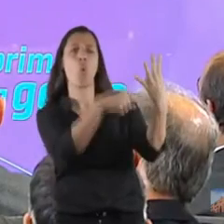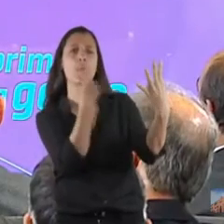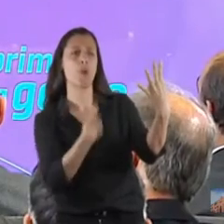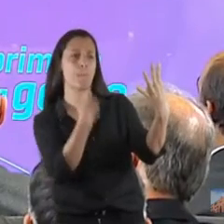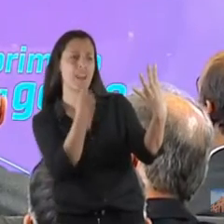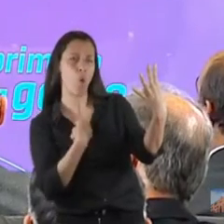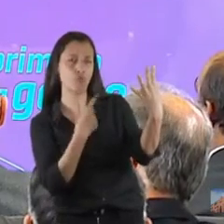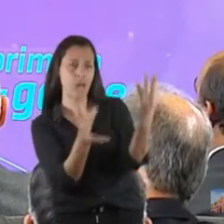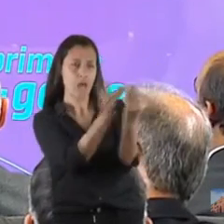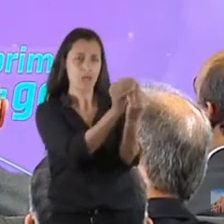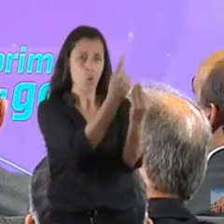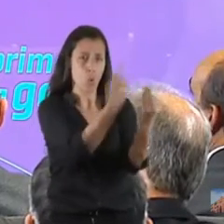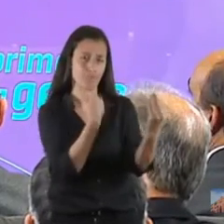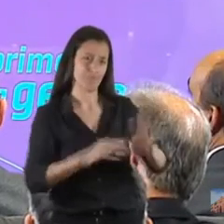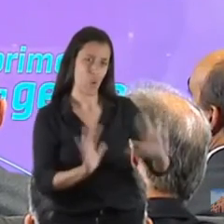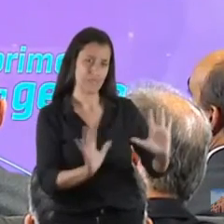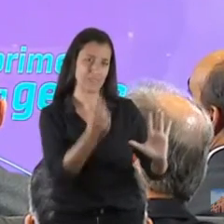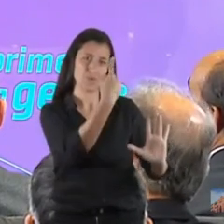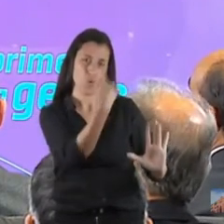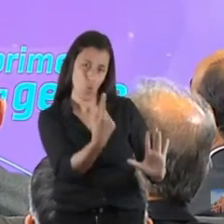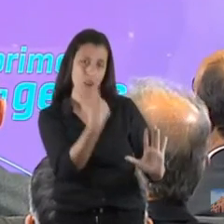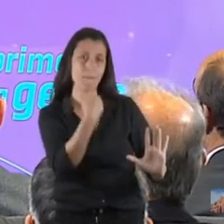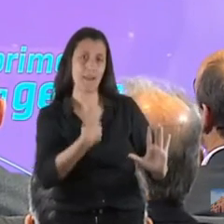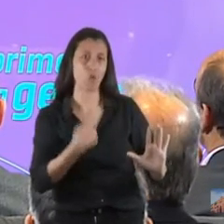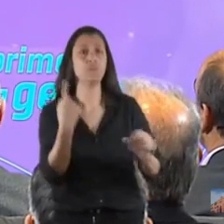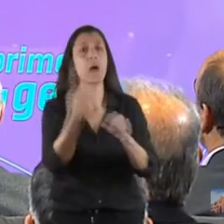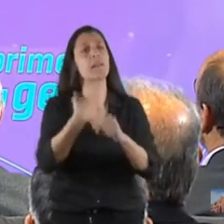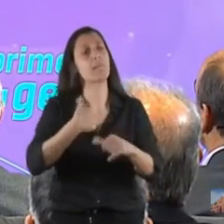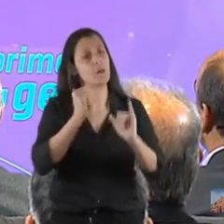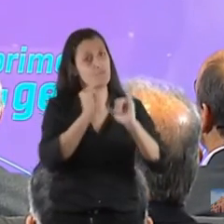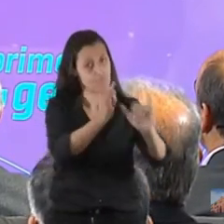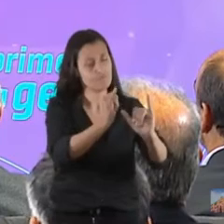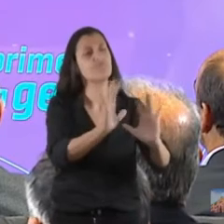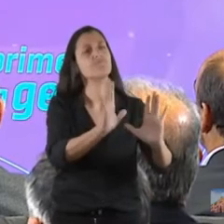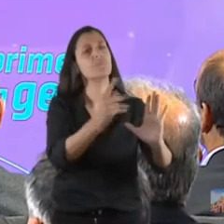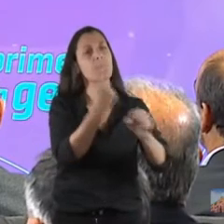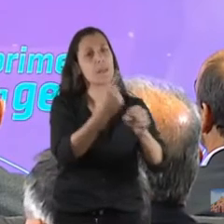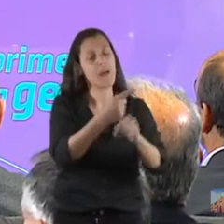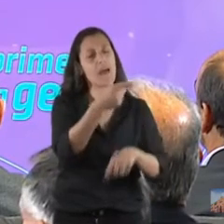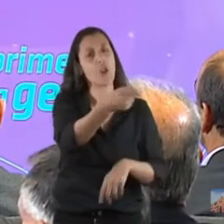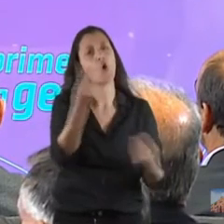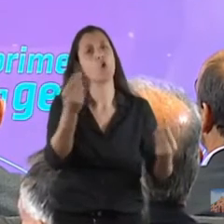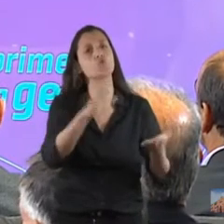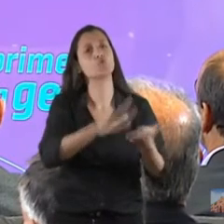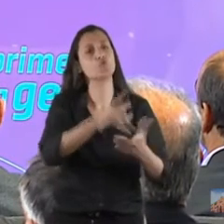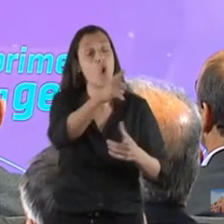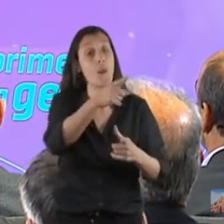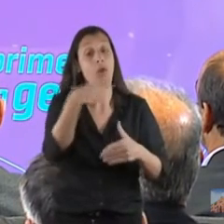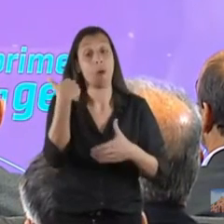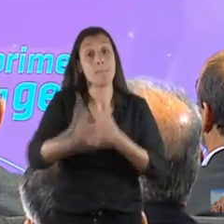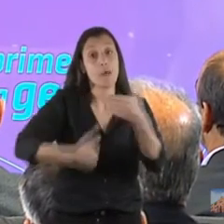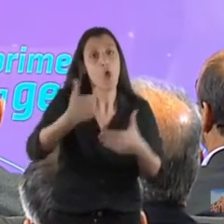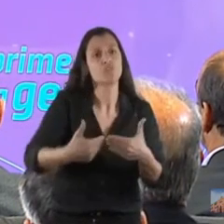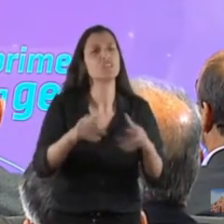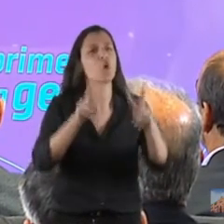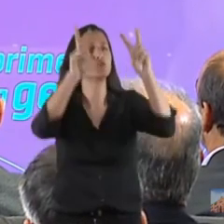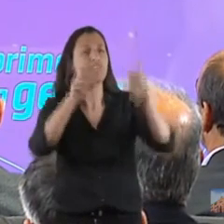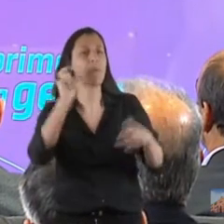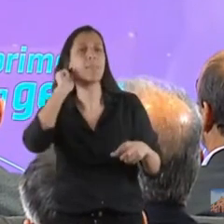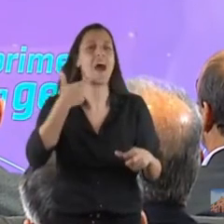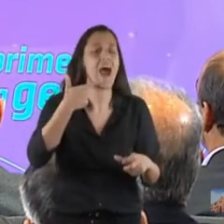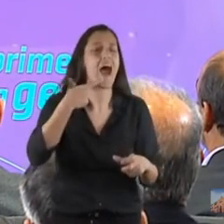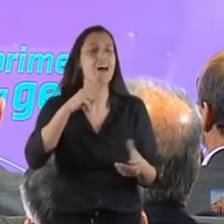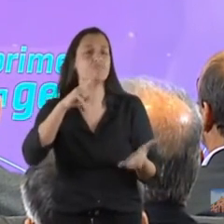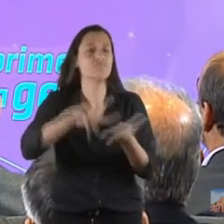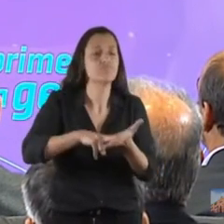vale lo primero que le quiero decir es que él el proceso de segmentación ha terminado ha